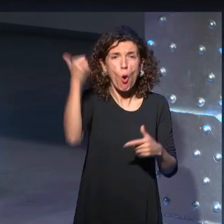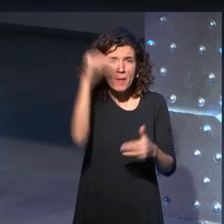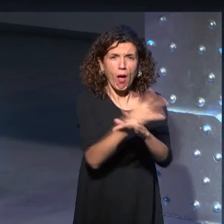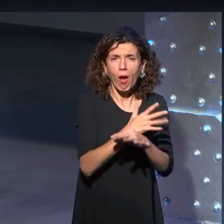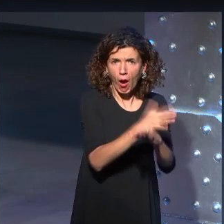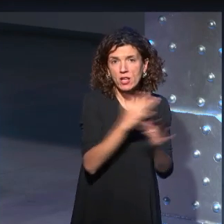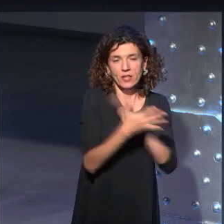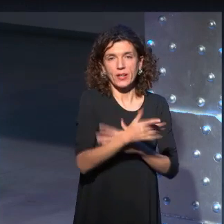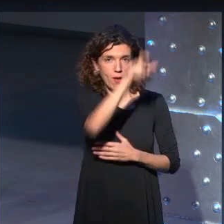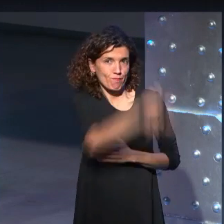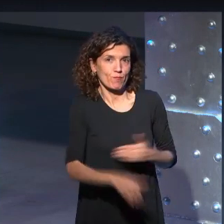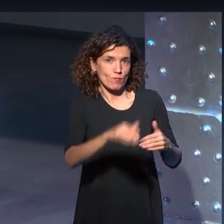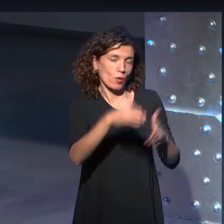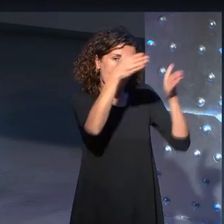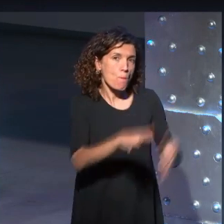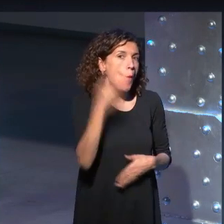y en México, ¿verdad?